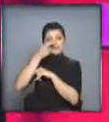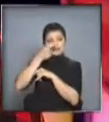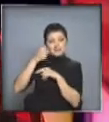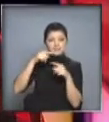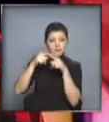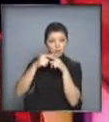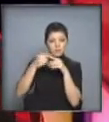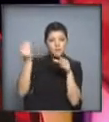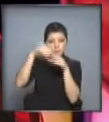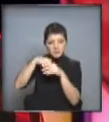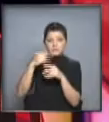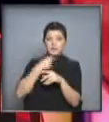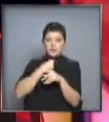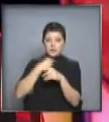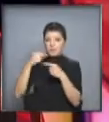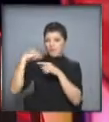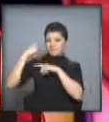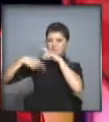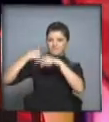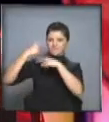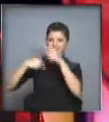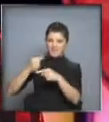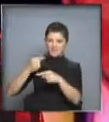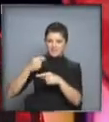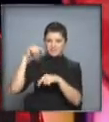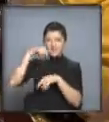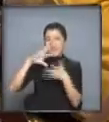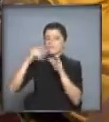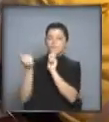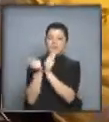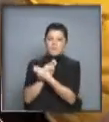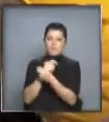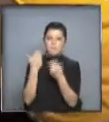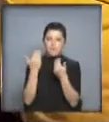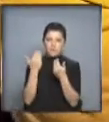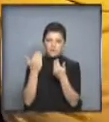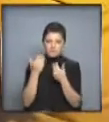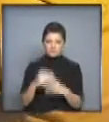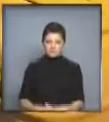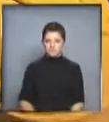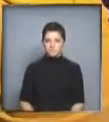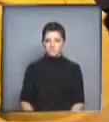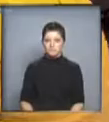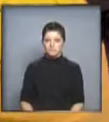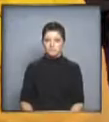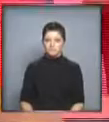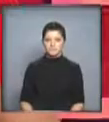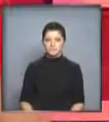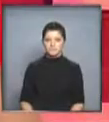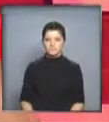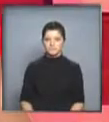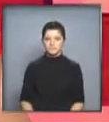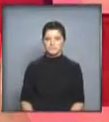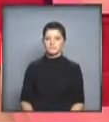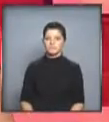porque es la generación que sigue y es la única manera de cambiarlo. Con Alfonsín, si no participamos, hubo obediencia de vida, claro. Y punto final también. Sí, igual, Fabi, yo estoy también un poco...